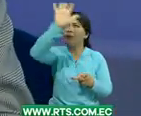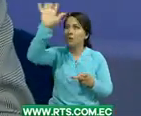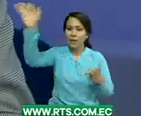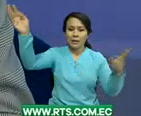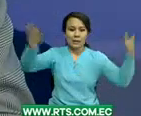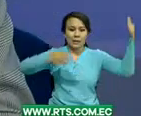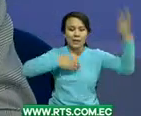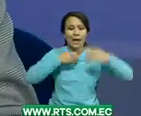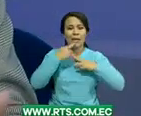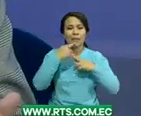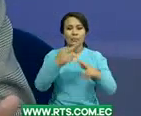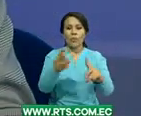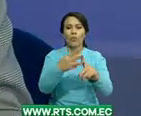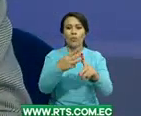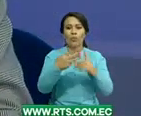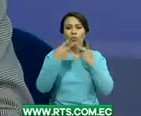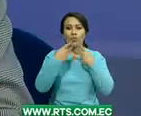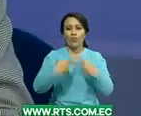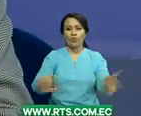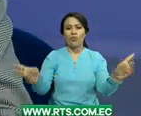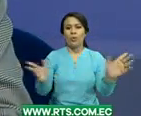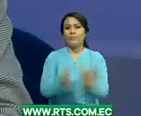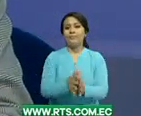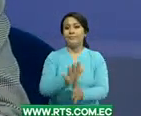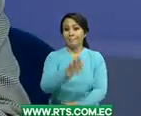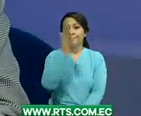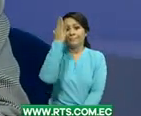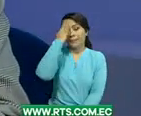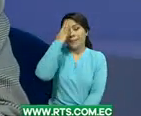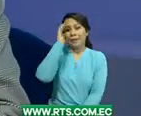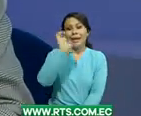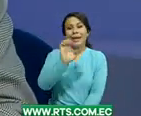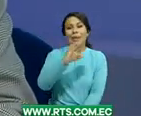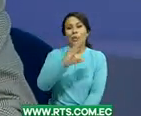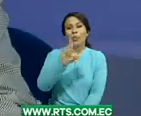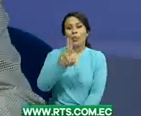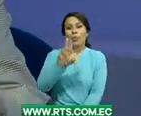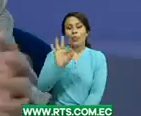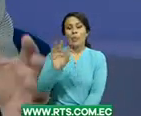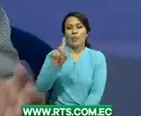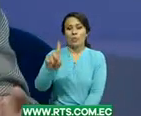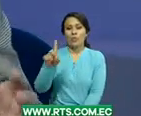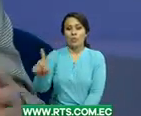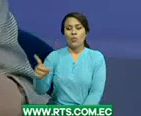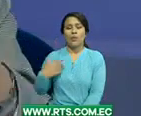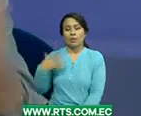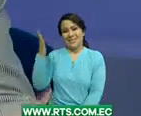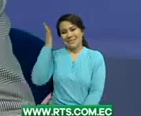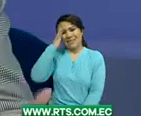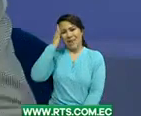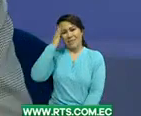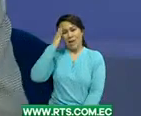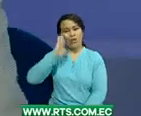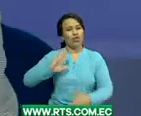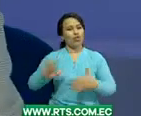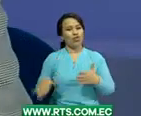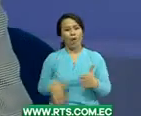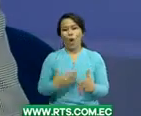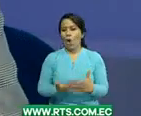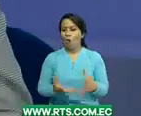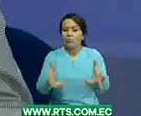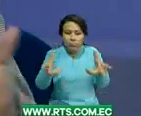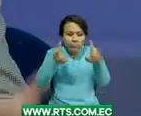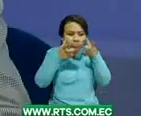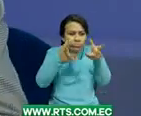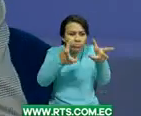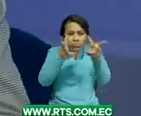a las emergencias. Bien. Porque no olvide usted que, si bien es cierto, el EQ911 es una entidad que articula a todas las instituciones de prevención y